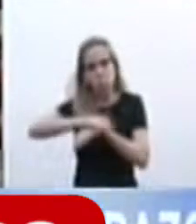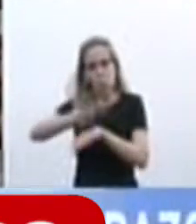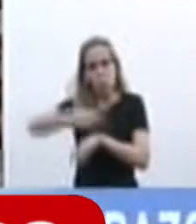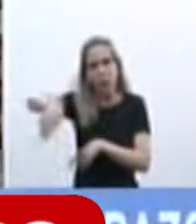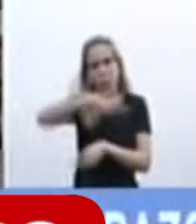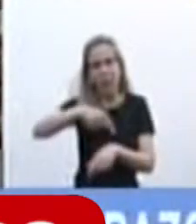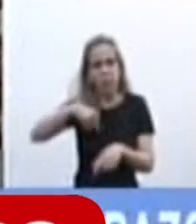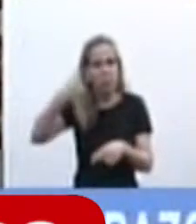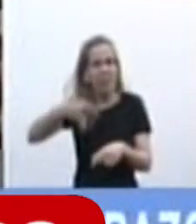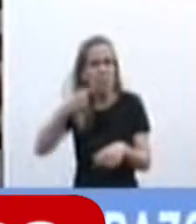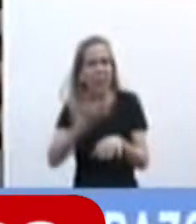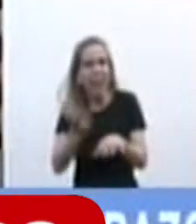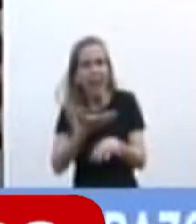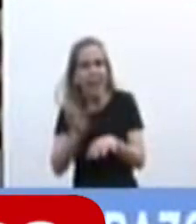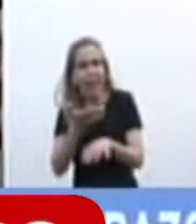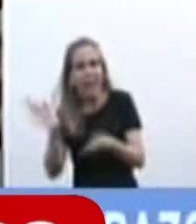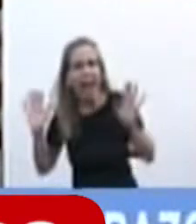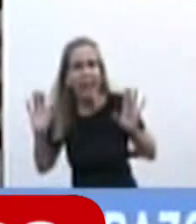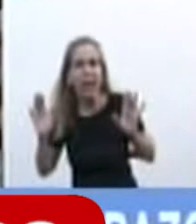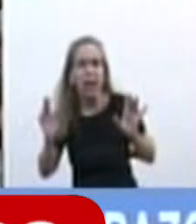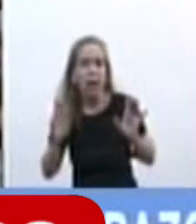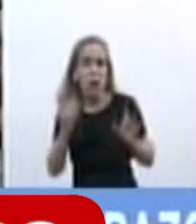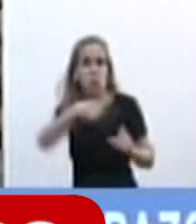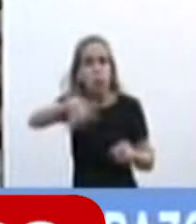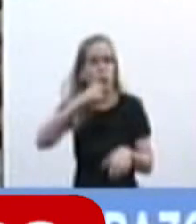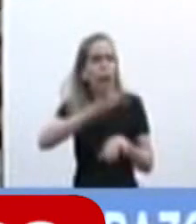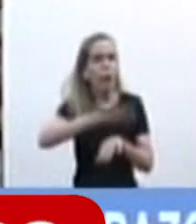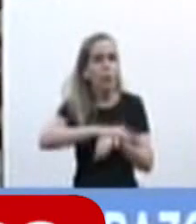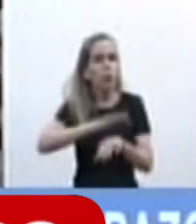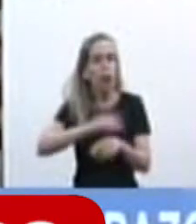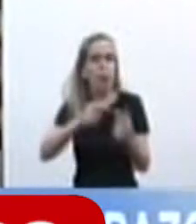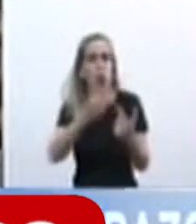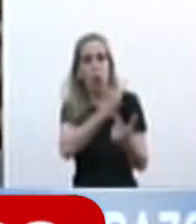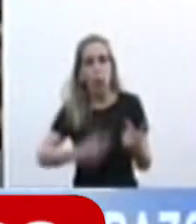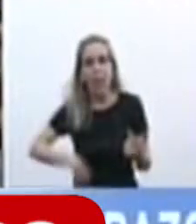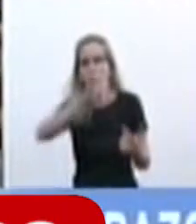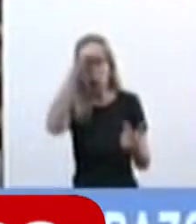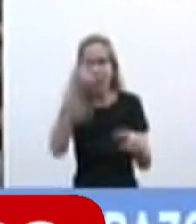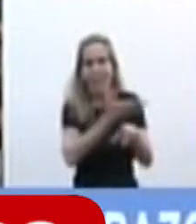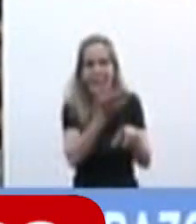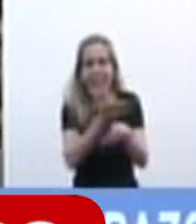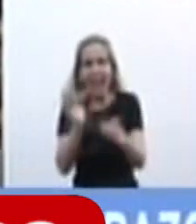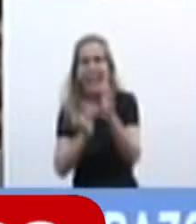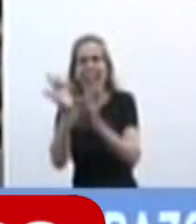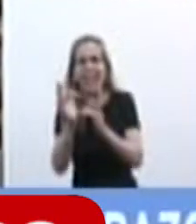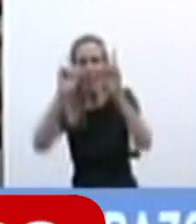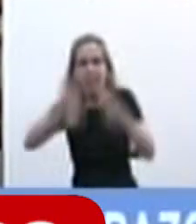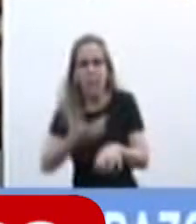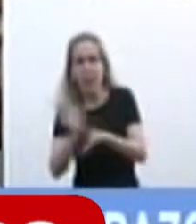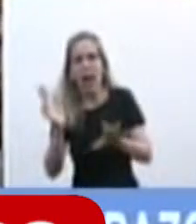a tiempo? Debemos hacernos cargo como Estado que llega tarde, como iglesia que llega tarde. Asumamos nosotros